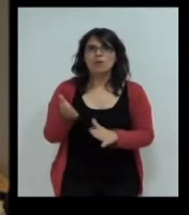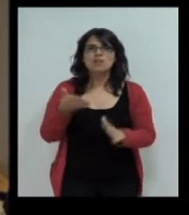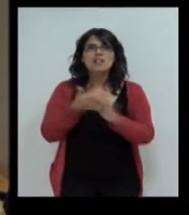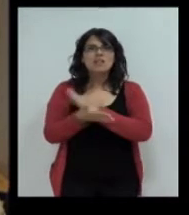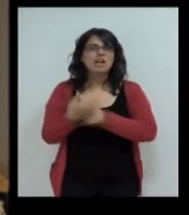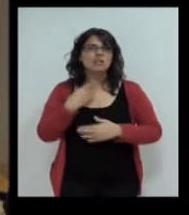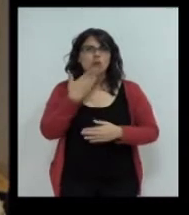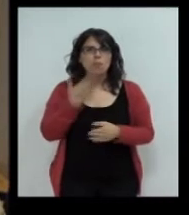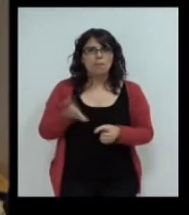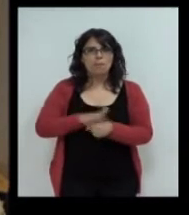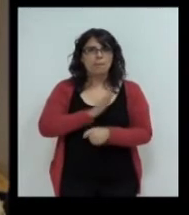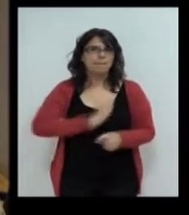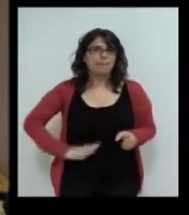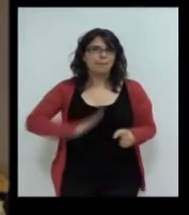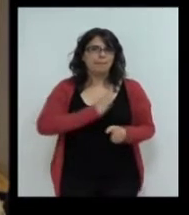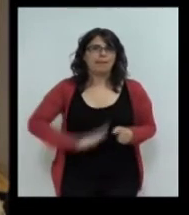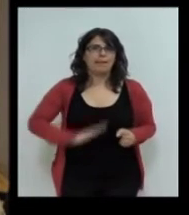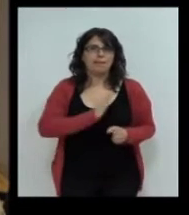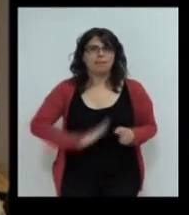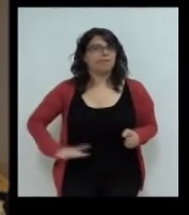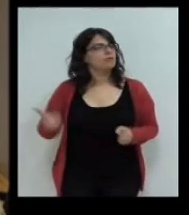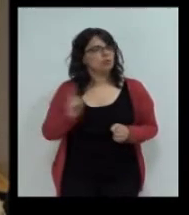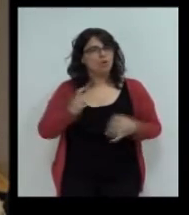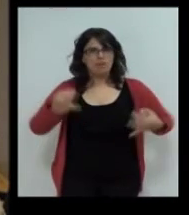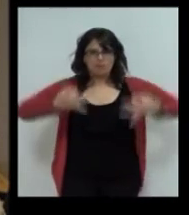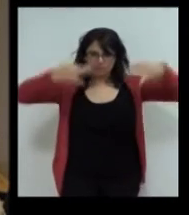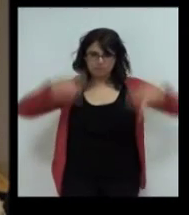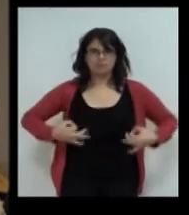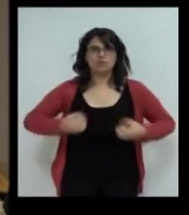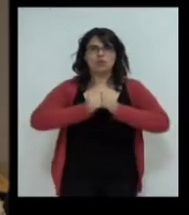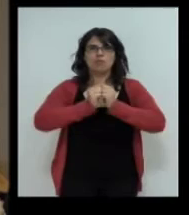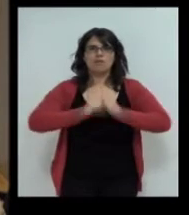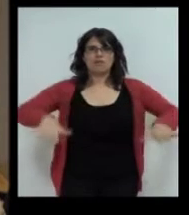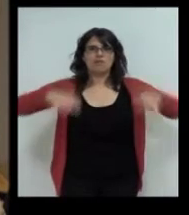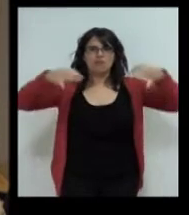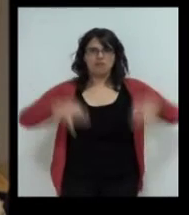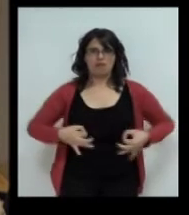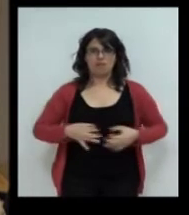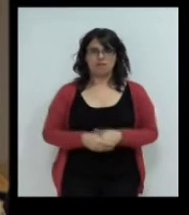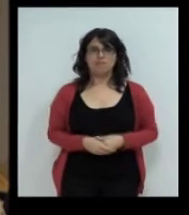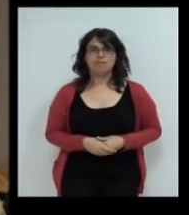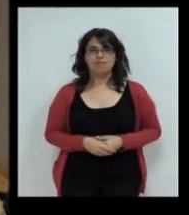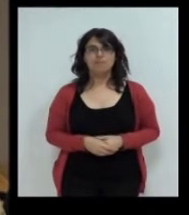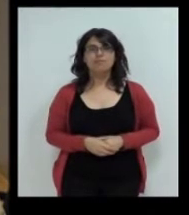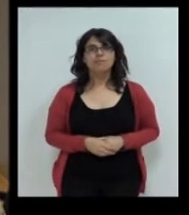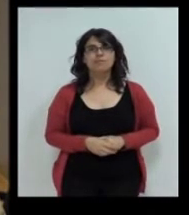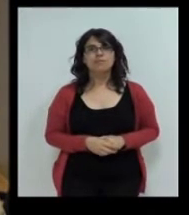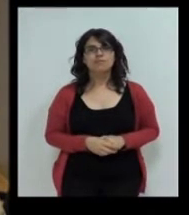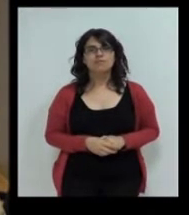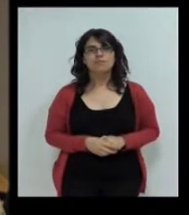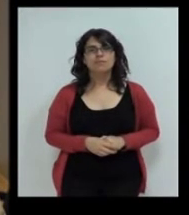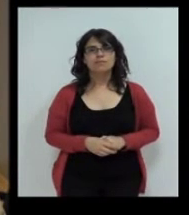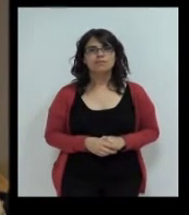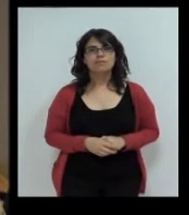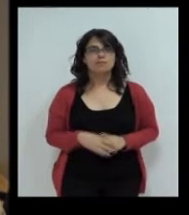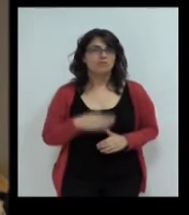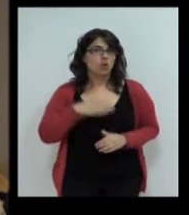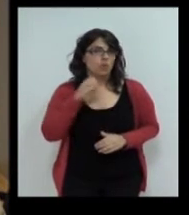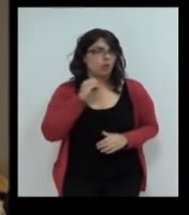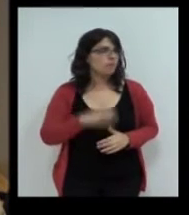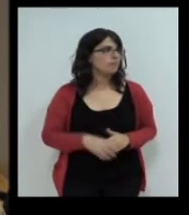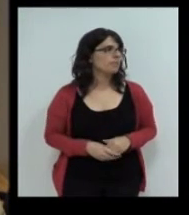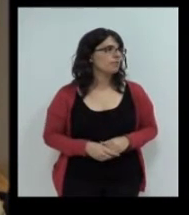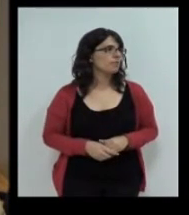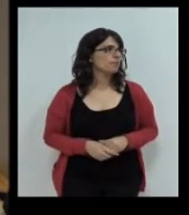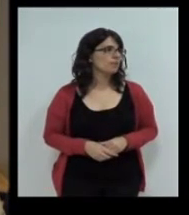continuado. Tengo que normalizar con soluciones de gran visión general como puede ser el HTML5. Esa es mi perspectiva. Claro, al final